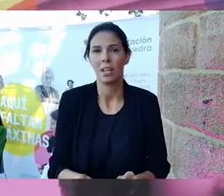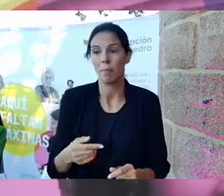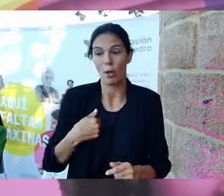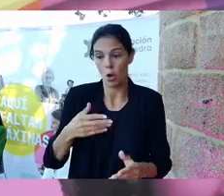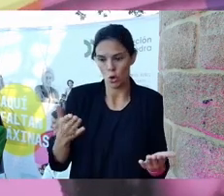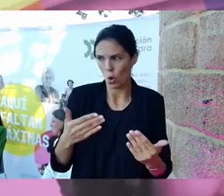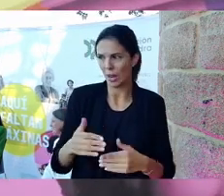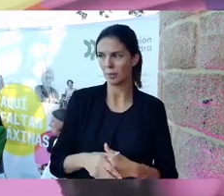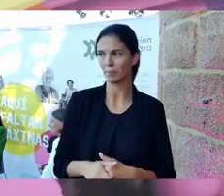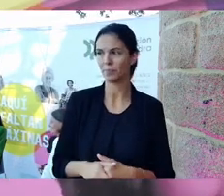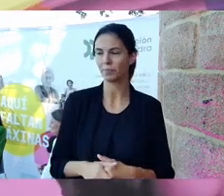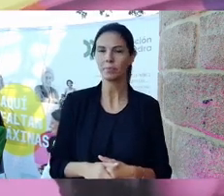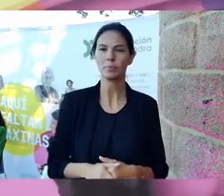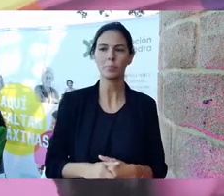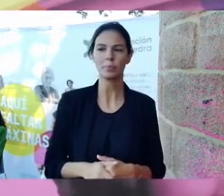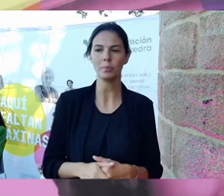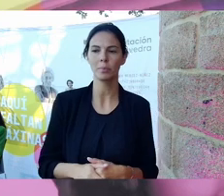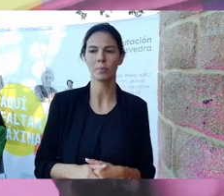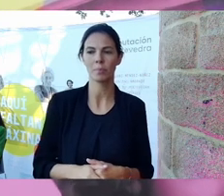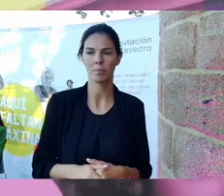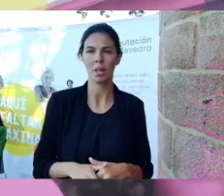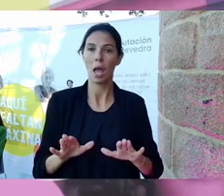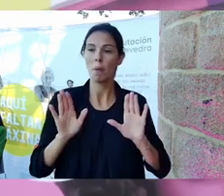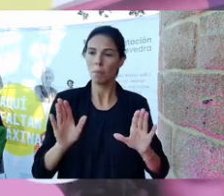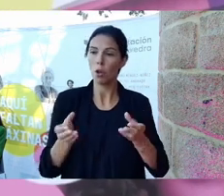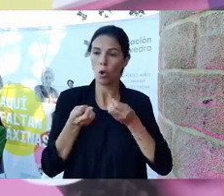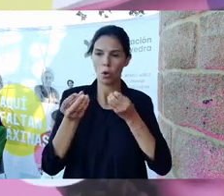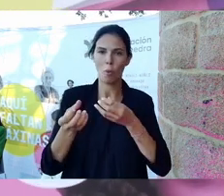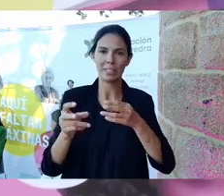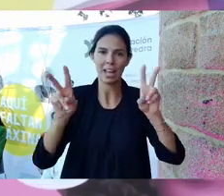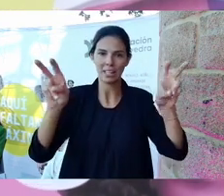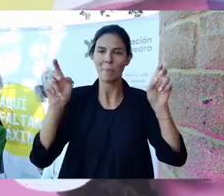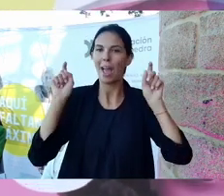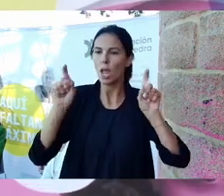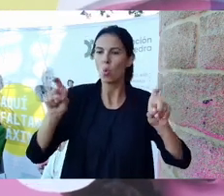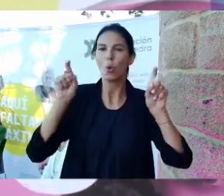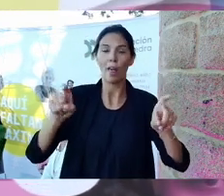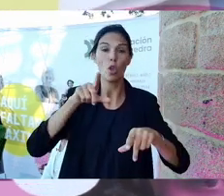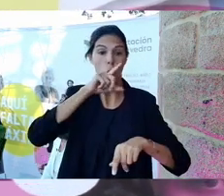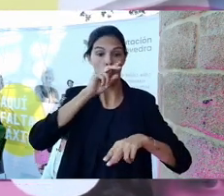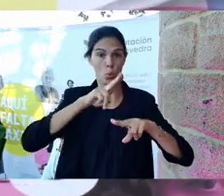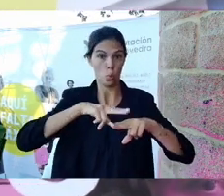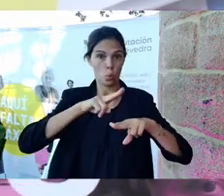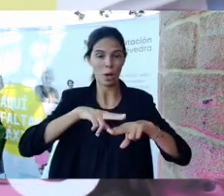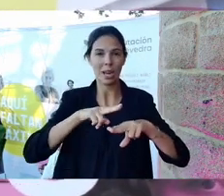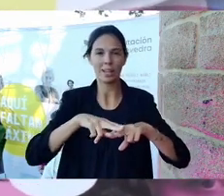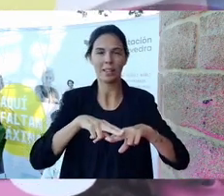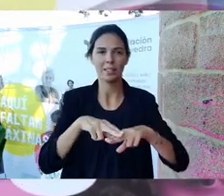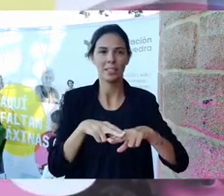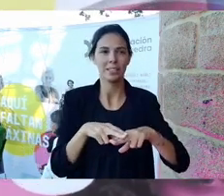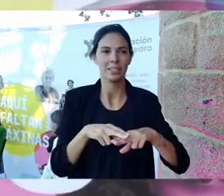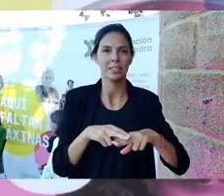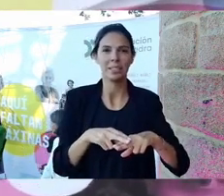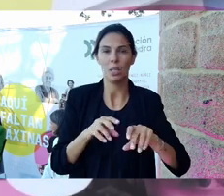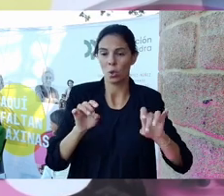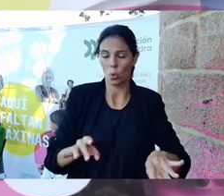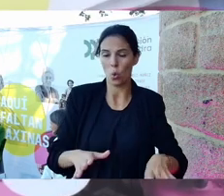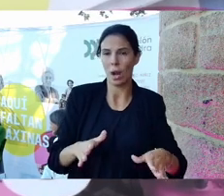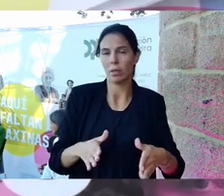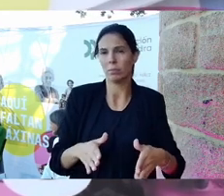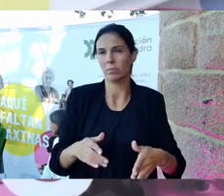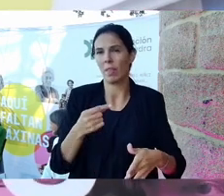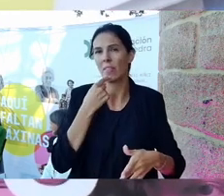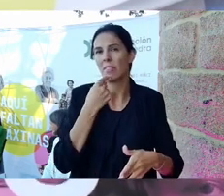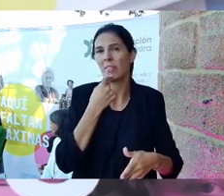se dio. Ni uno. Y también comentar en cuanto a la educación de Urraca, que tal como